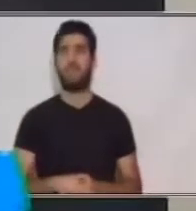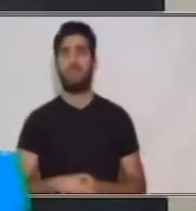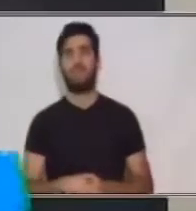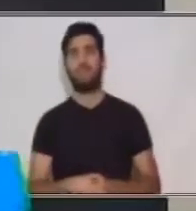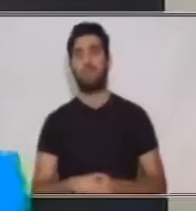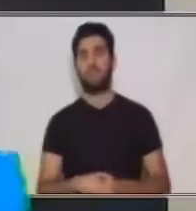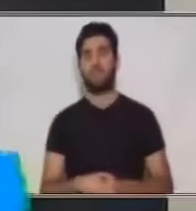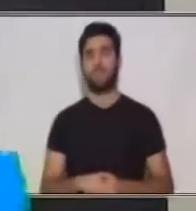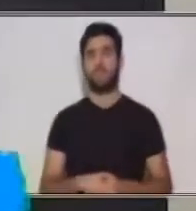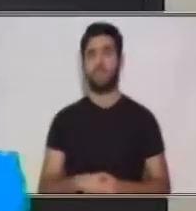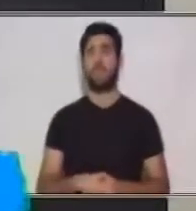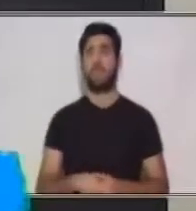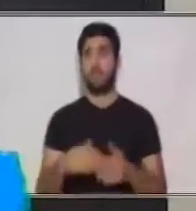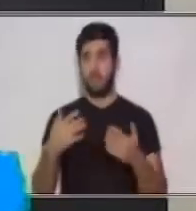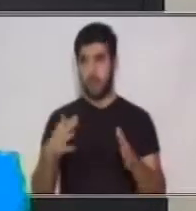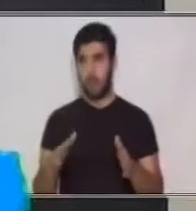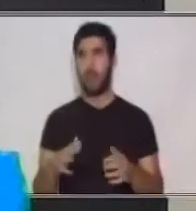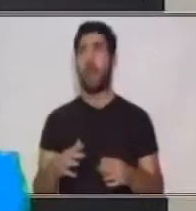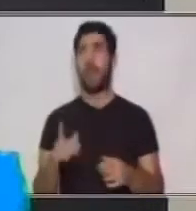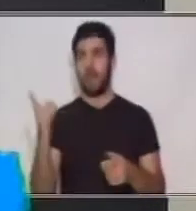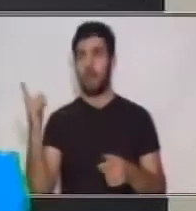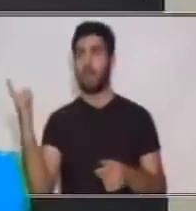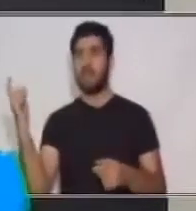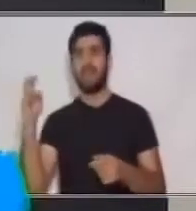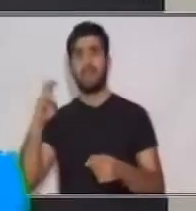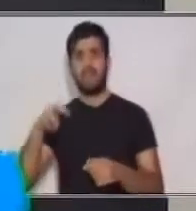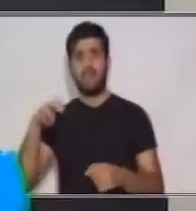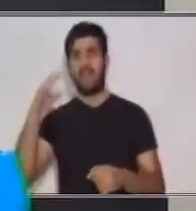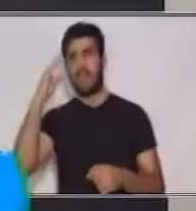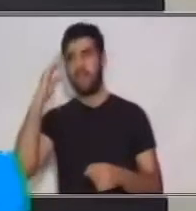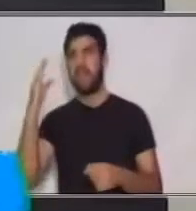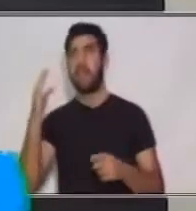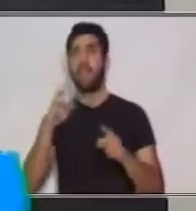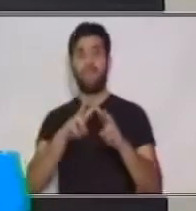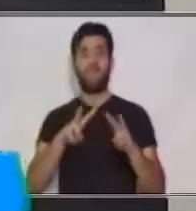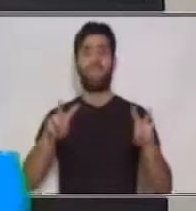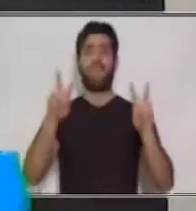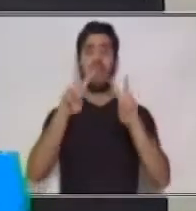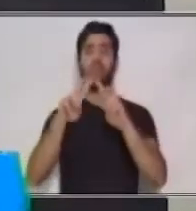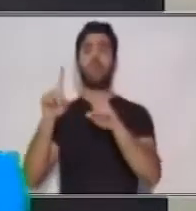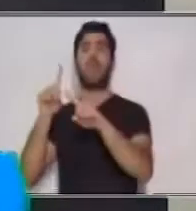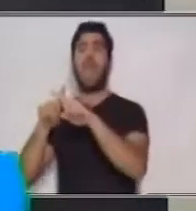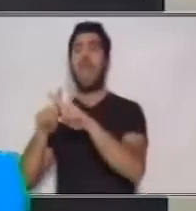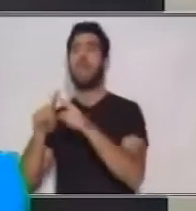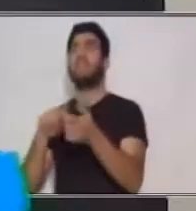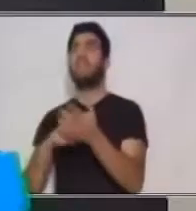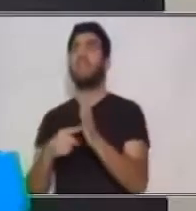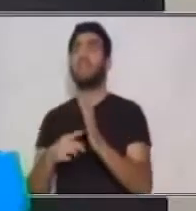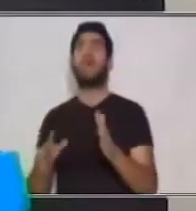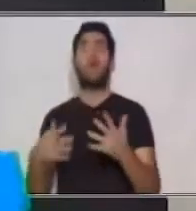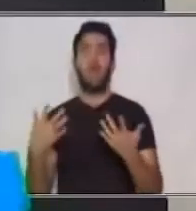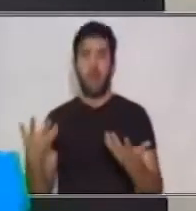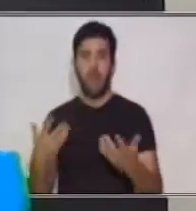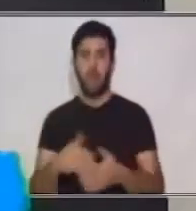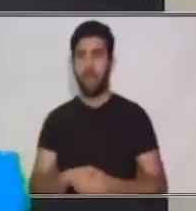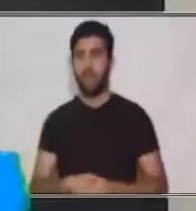acá. Y quieren saber nuevamente el valor de X. ¿Cuánto va a tener de